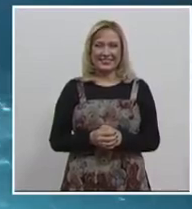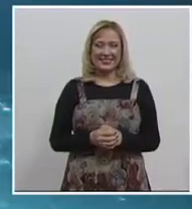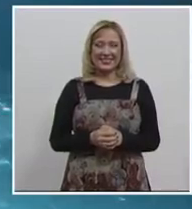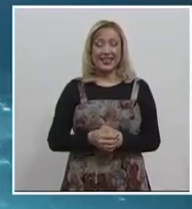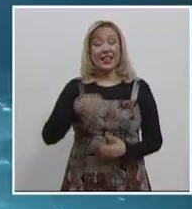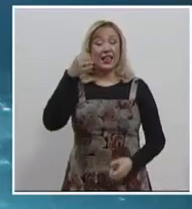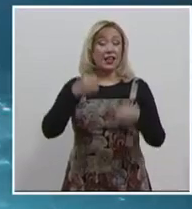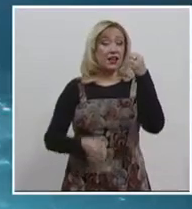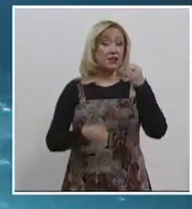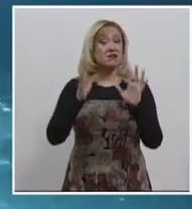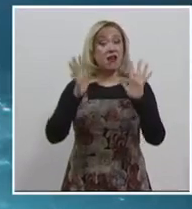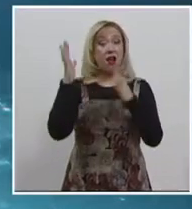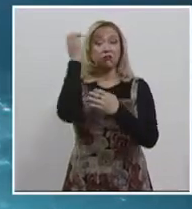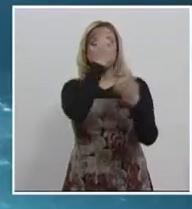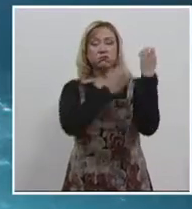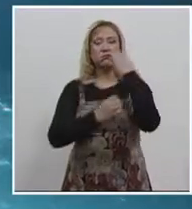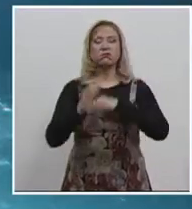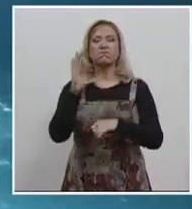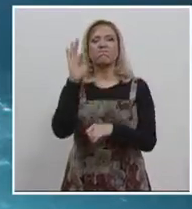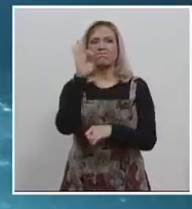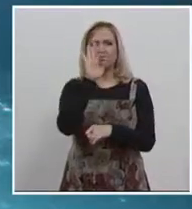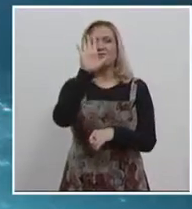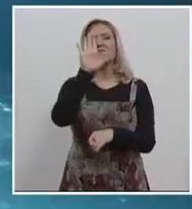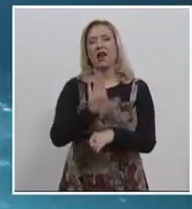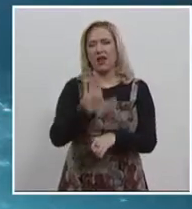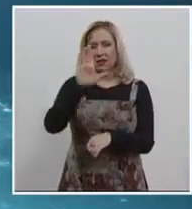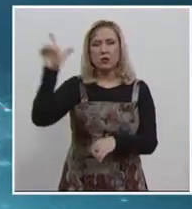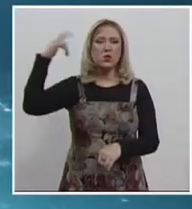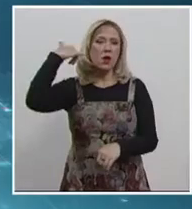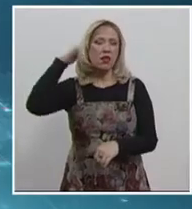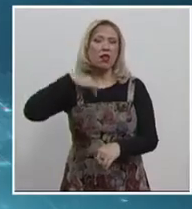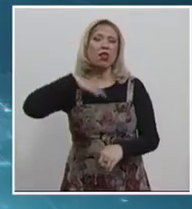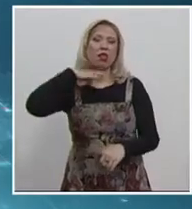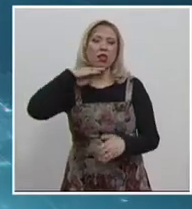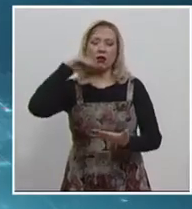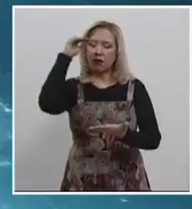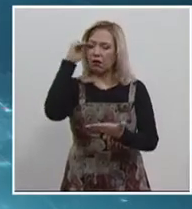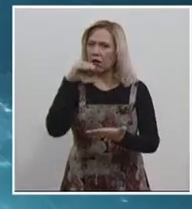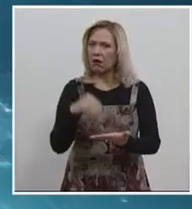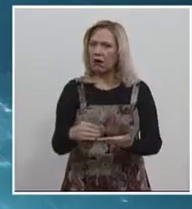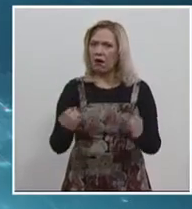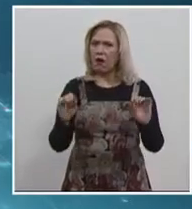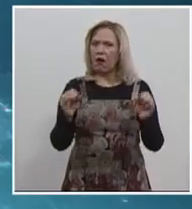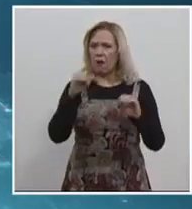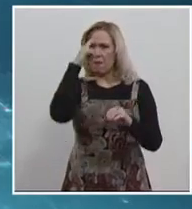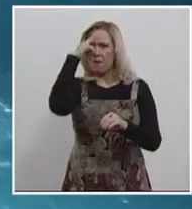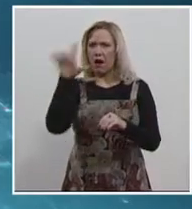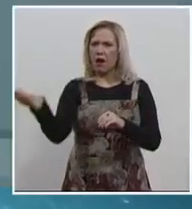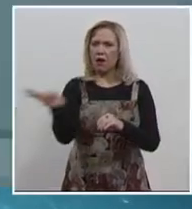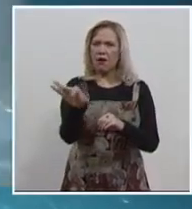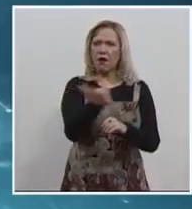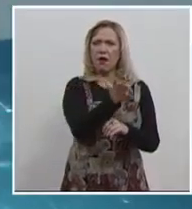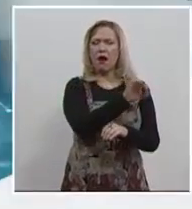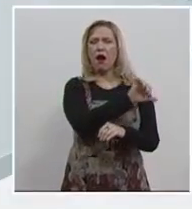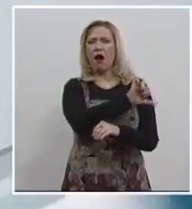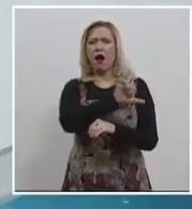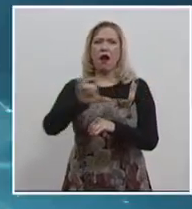La Corte revisó posible omisión del Congreso de Yucatán para regular la alternancia en cargos de elección